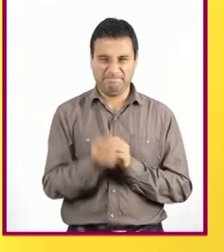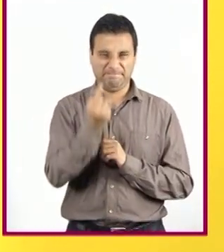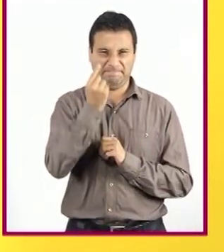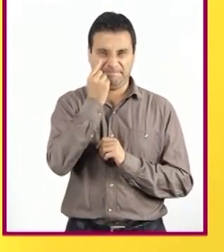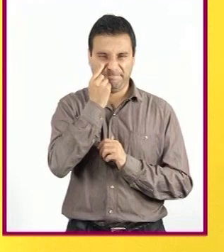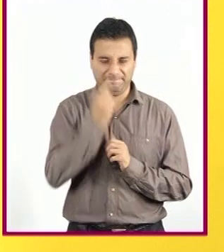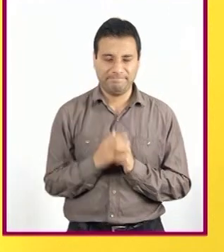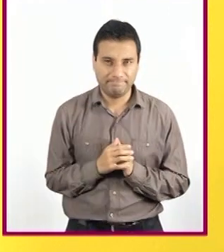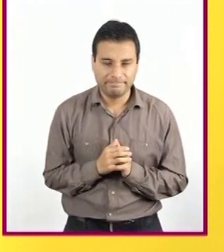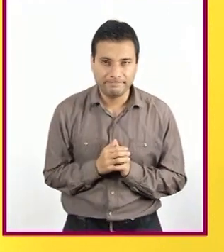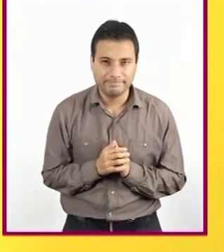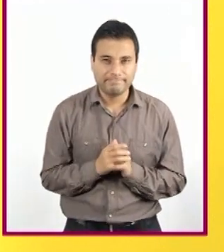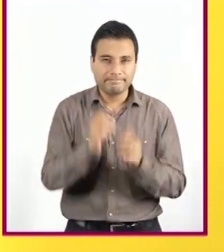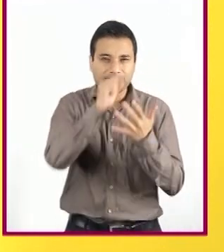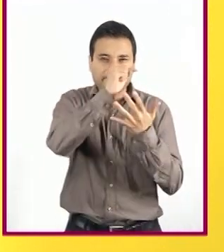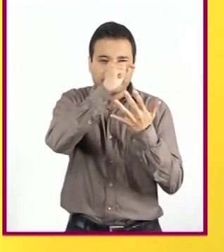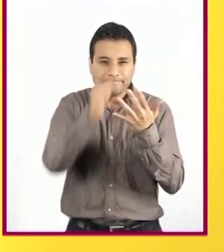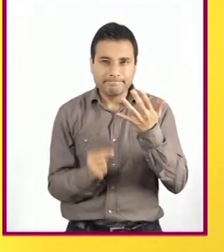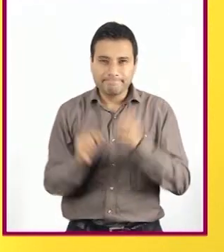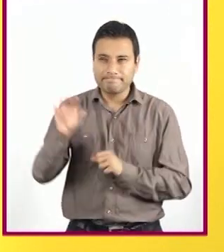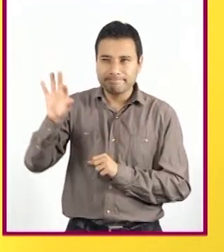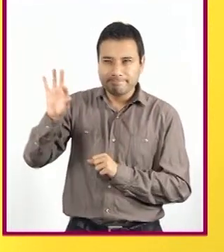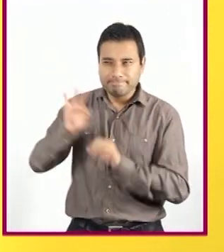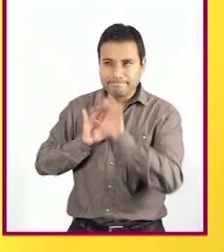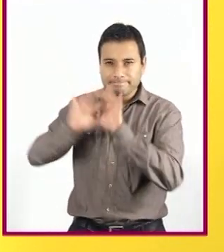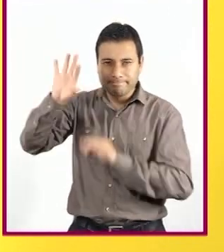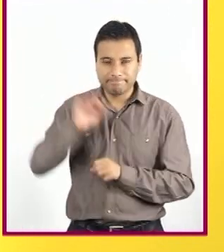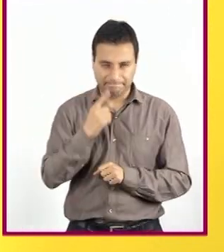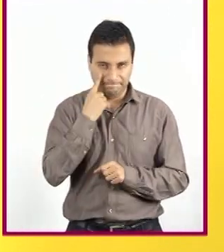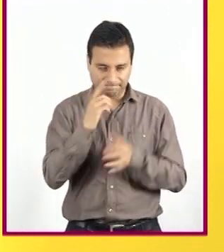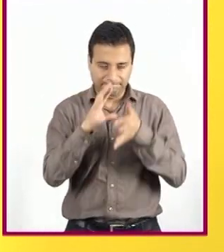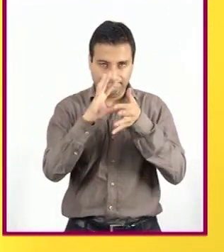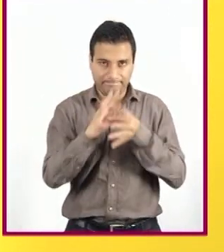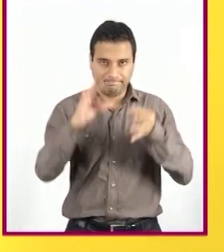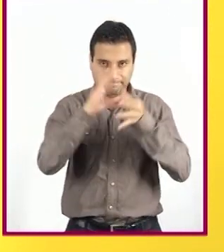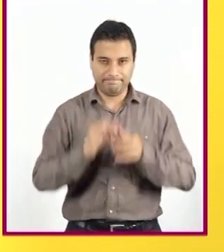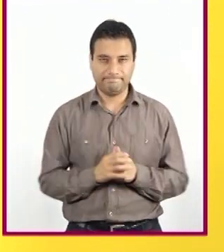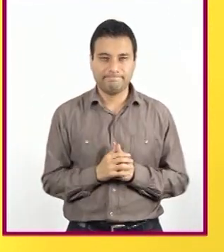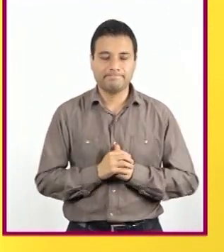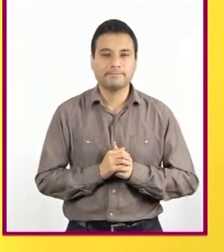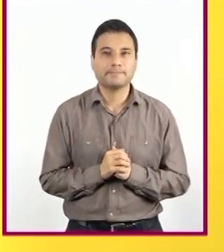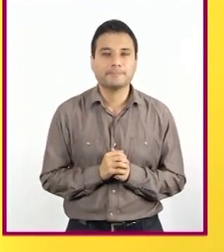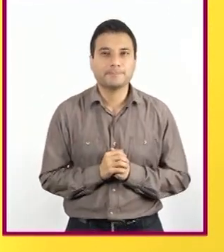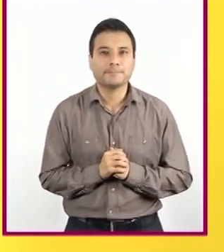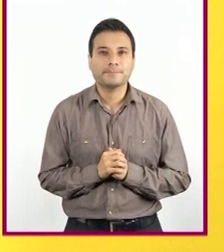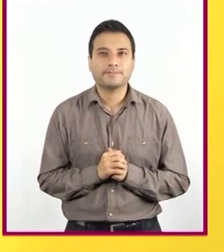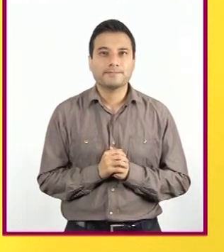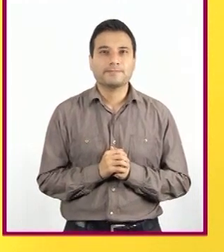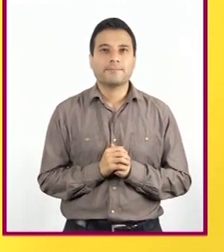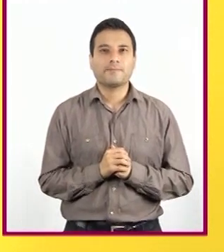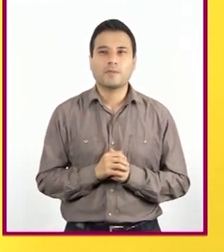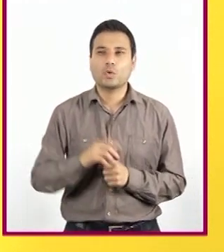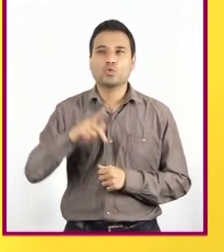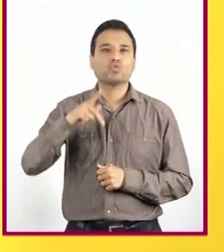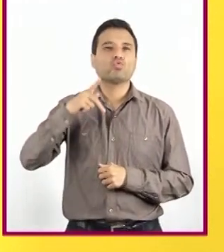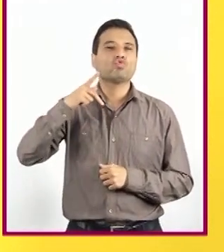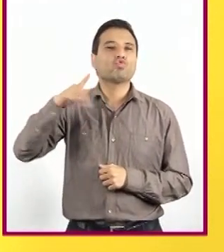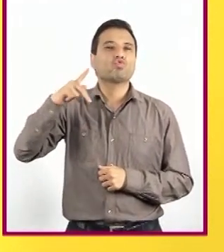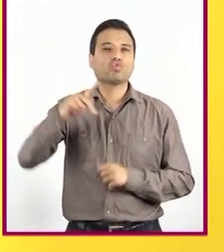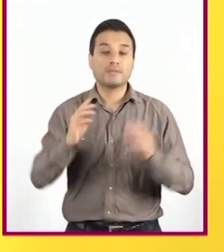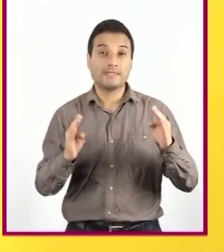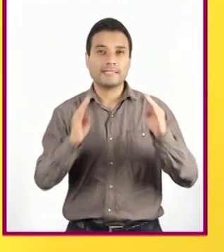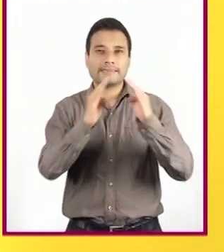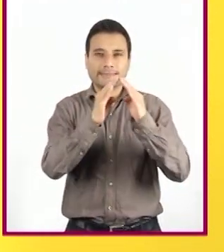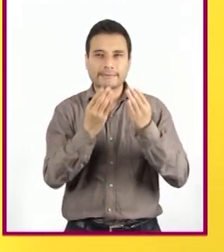algunos elementos que son dignos de reconocer de este sitio. La arquitectura del Tajín es de las